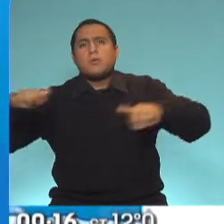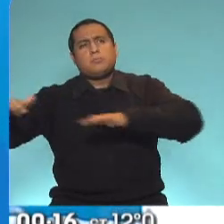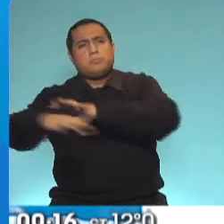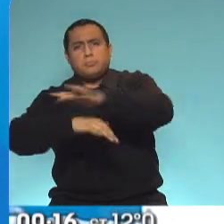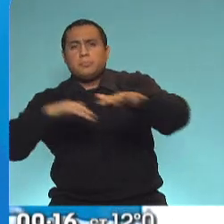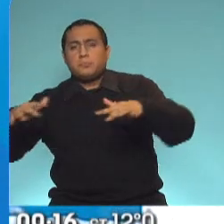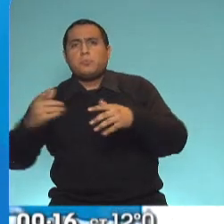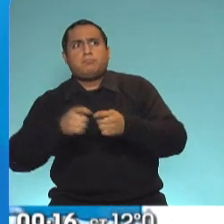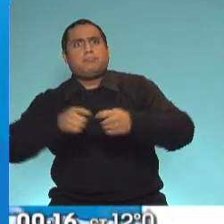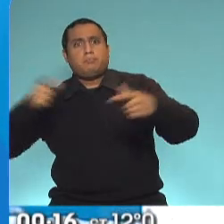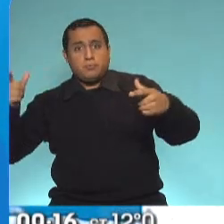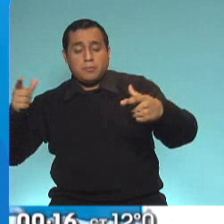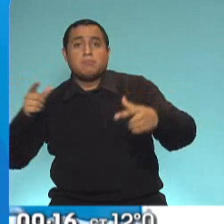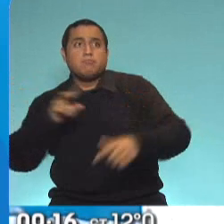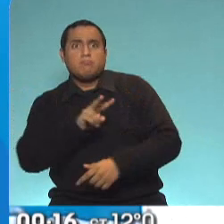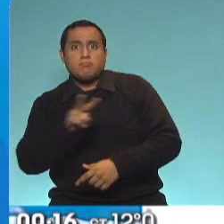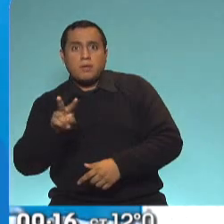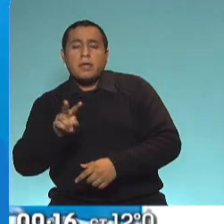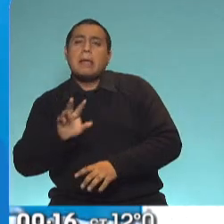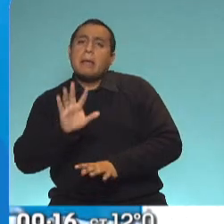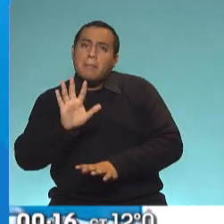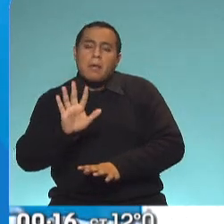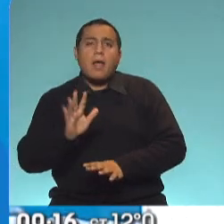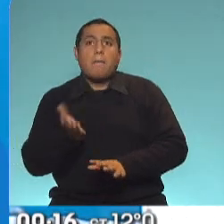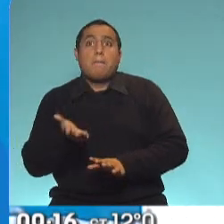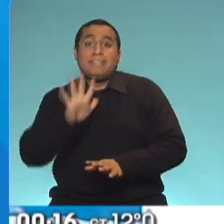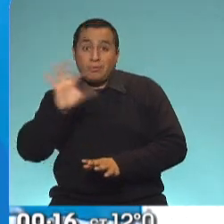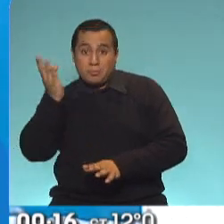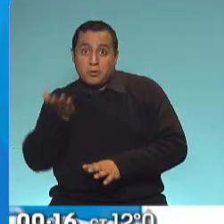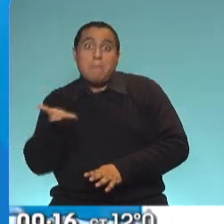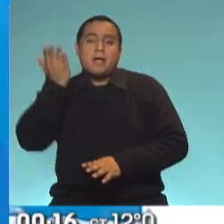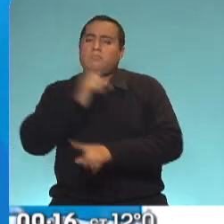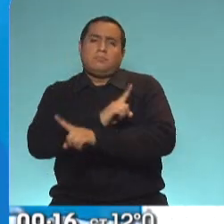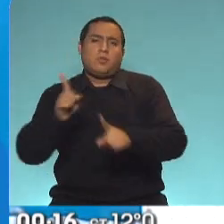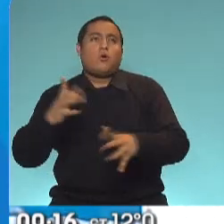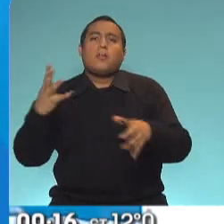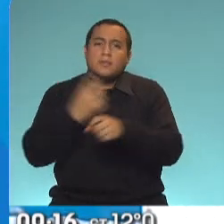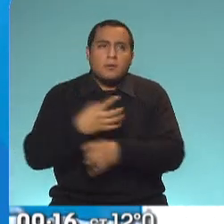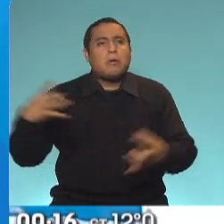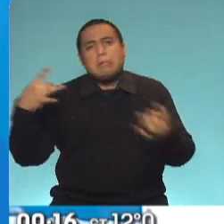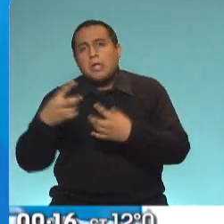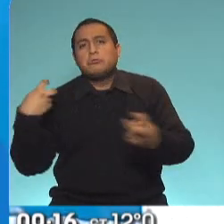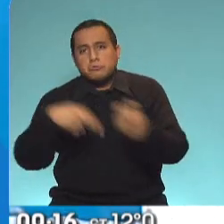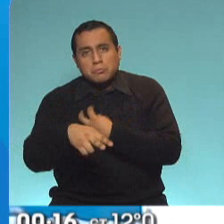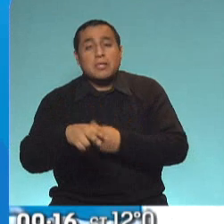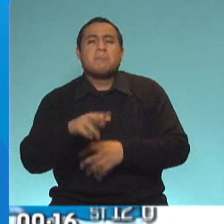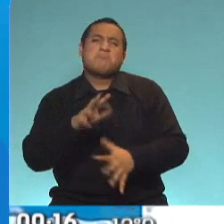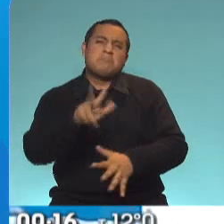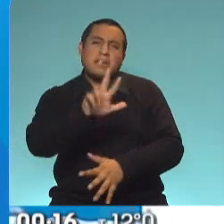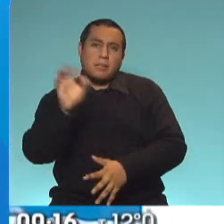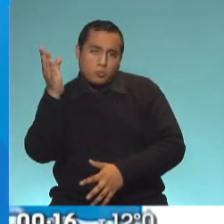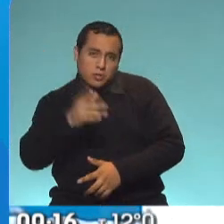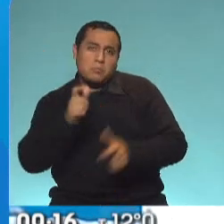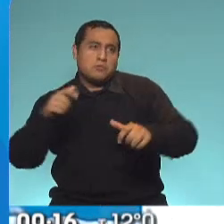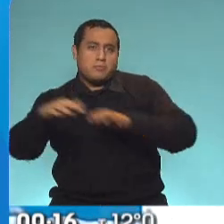en movimiento, de ninguna manera supera el 50%, el transporte no llega al 30% de circulación, se ve